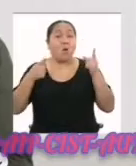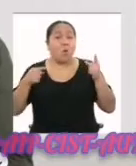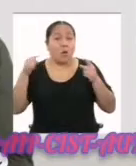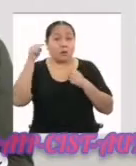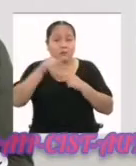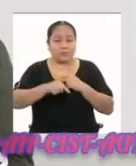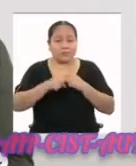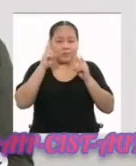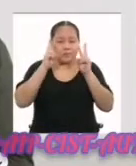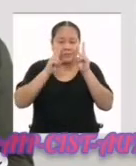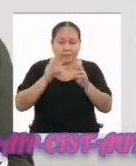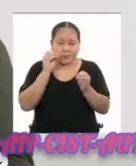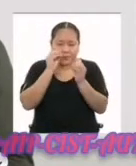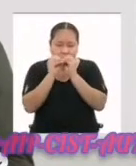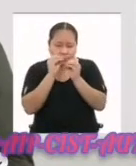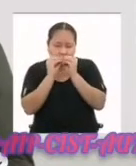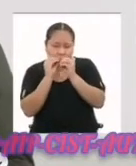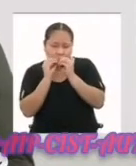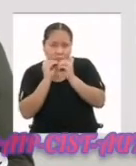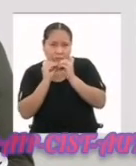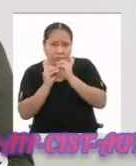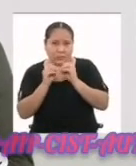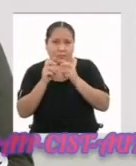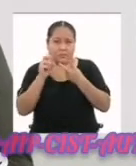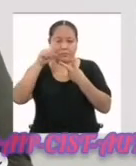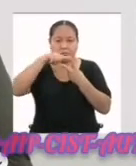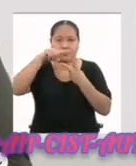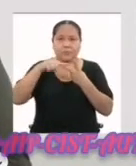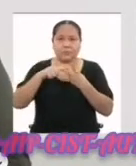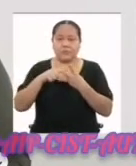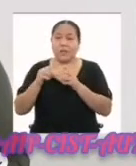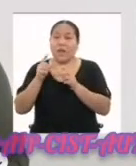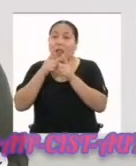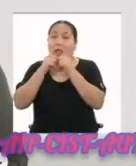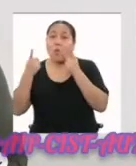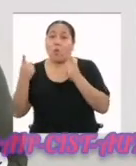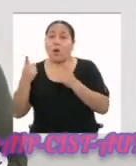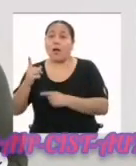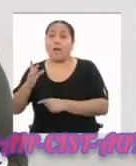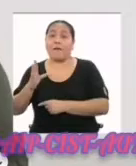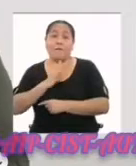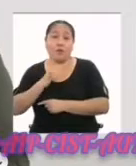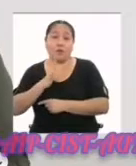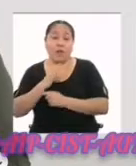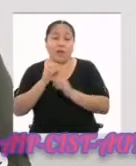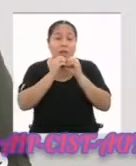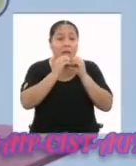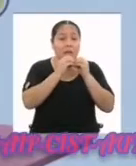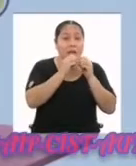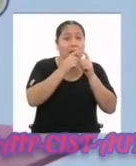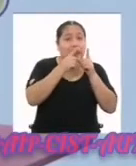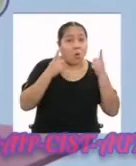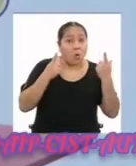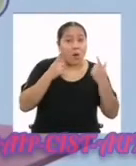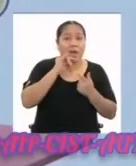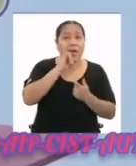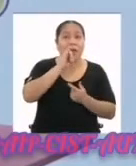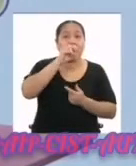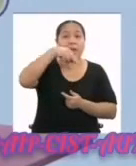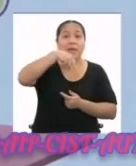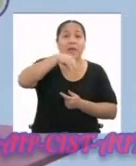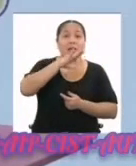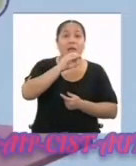que debemos adecuar y tenemos dos tipos, el formal y el informal. Y entonces, para